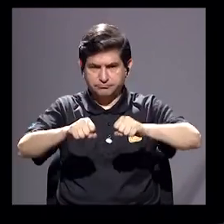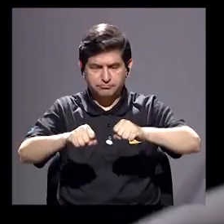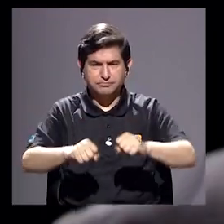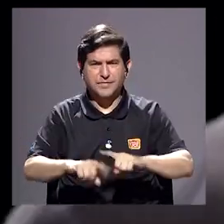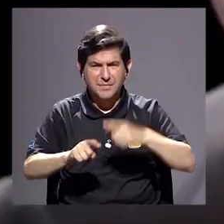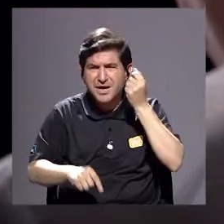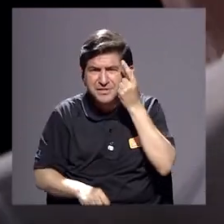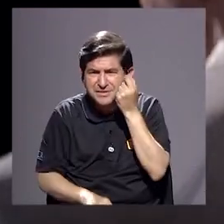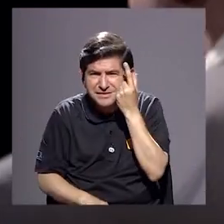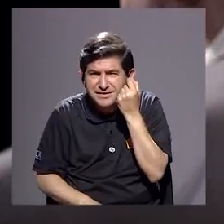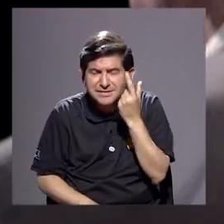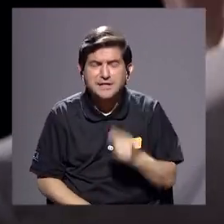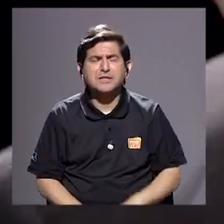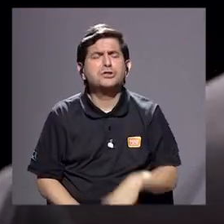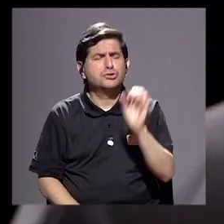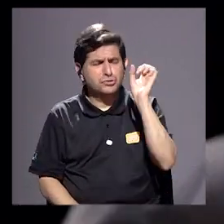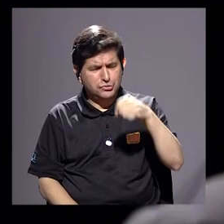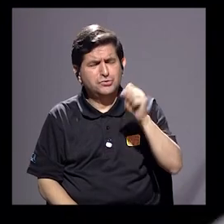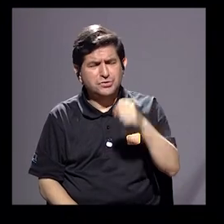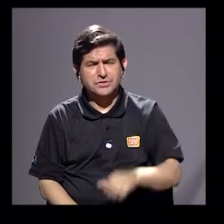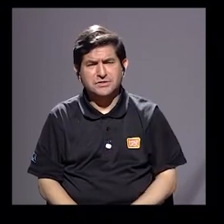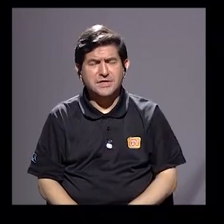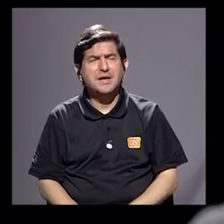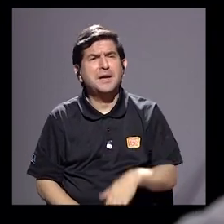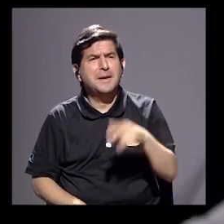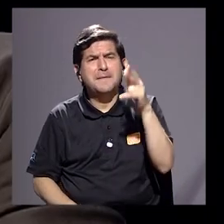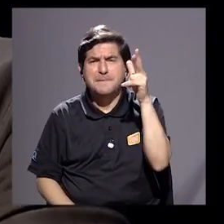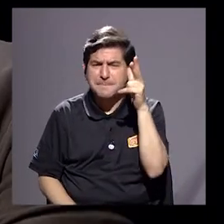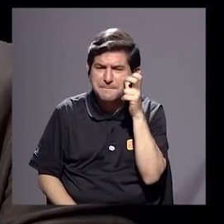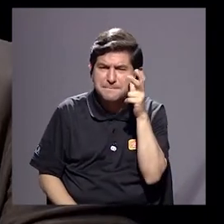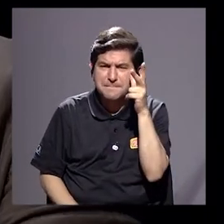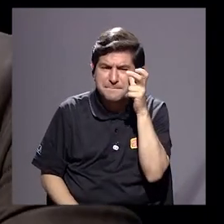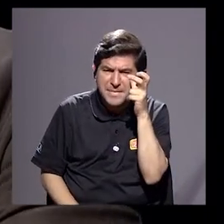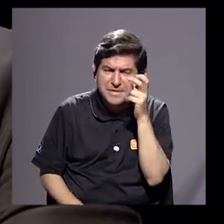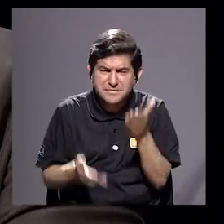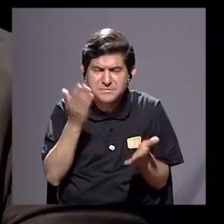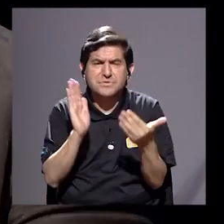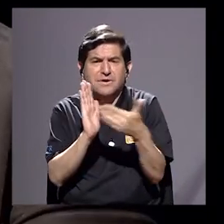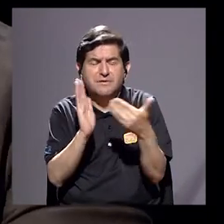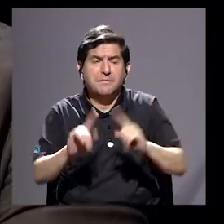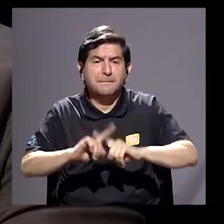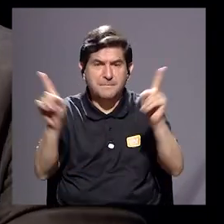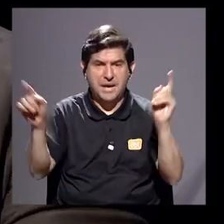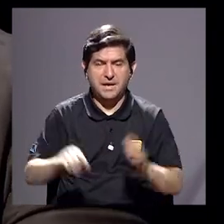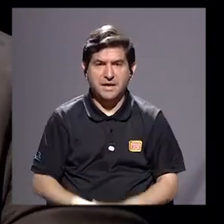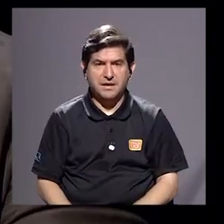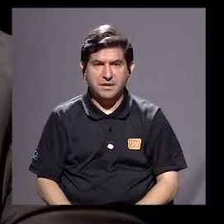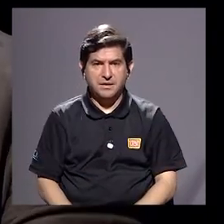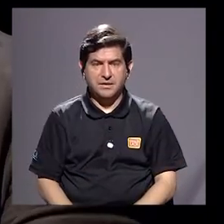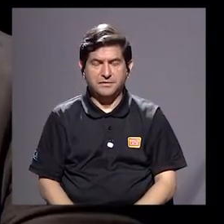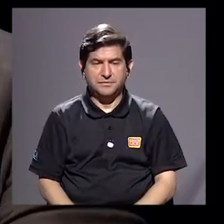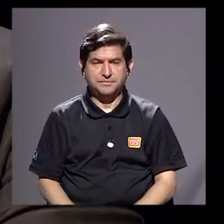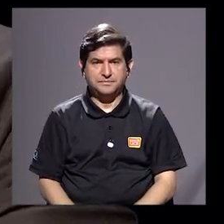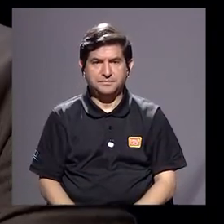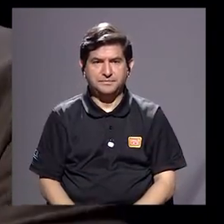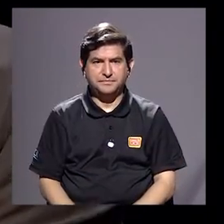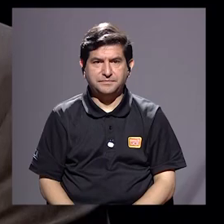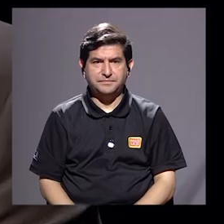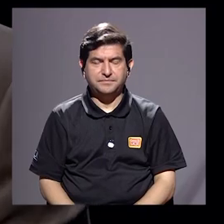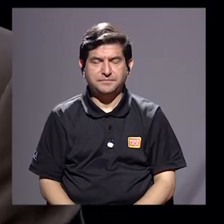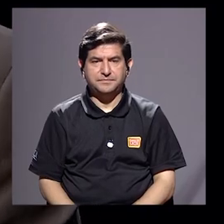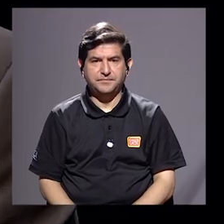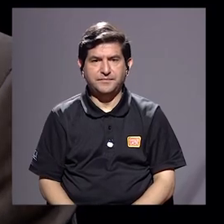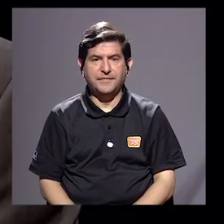mentirnos de bala si se es la percepción la percepción golpea pero pero pero vamos a ver saquemos pecho se hace tan